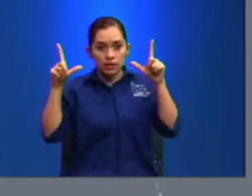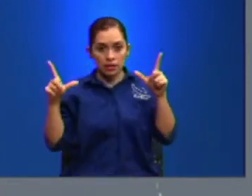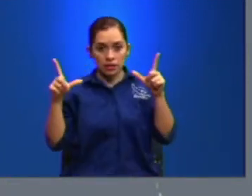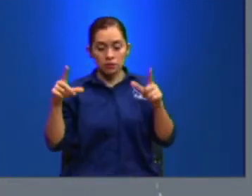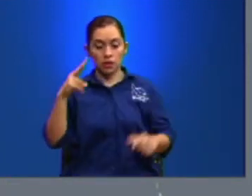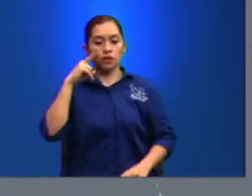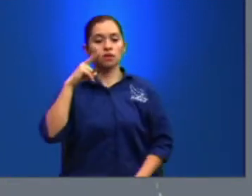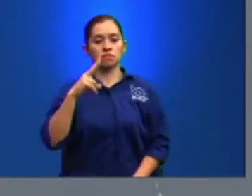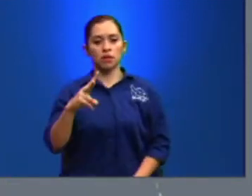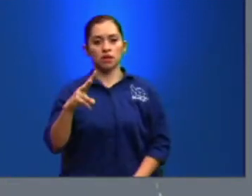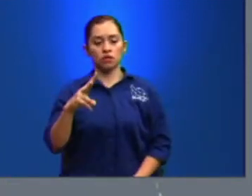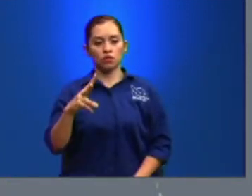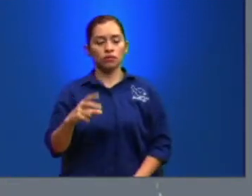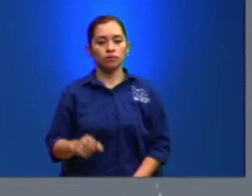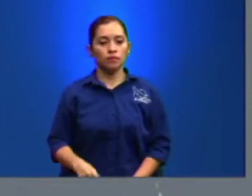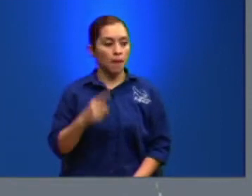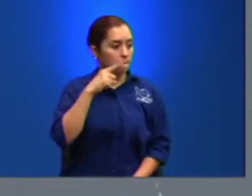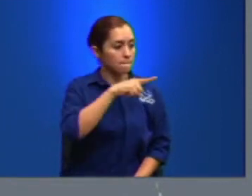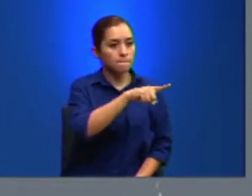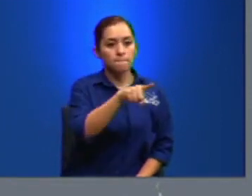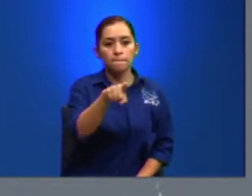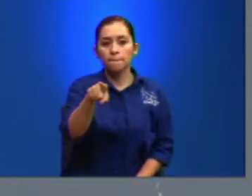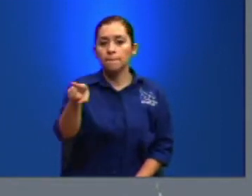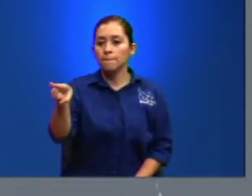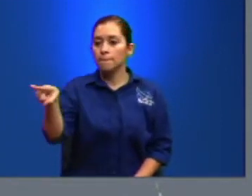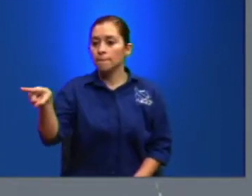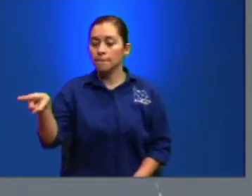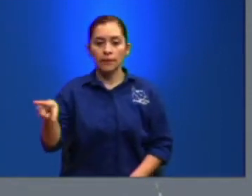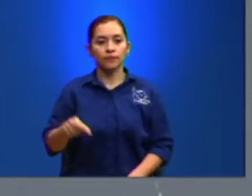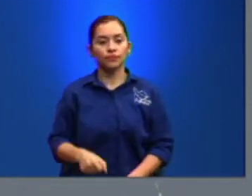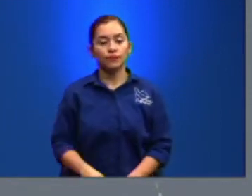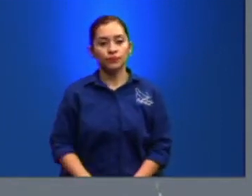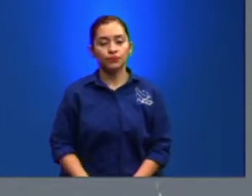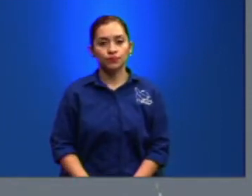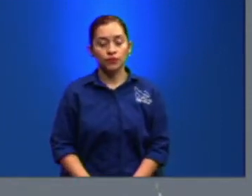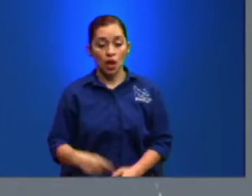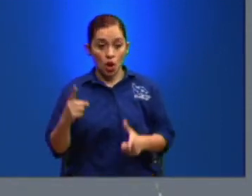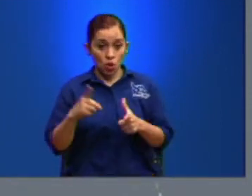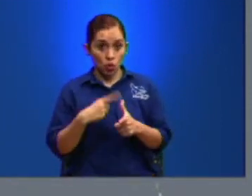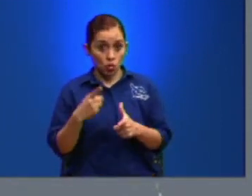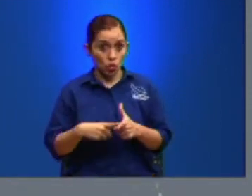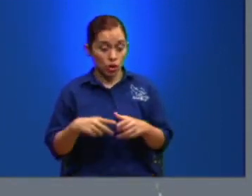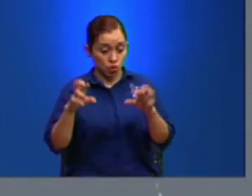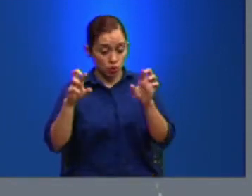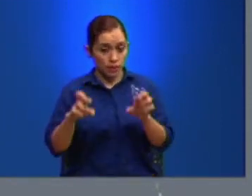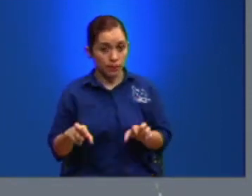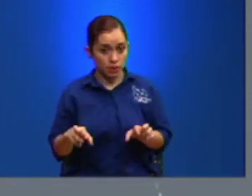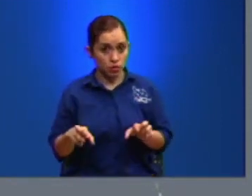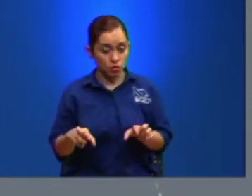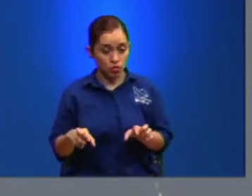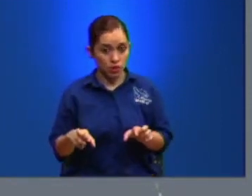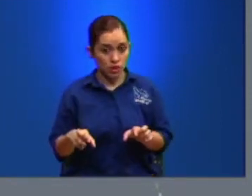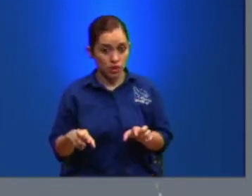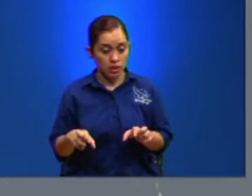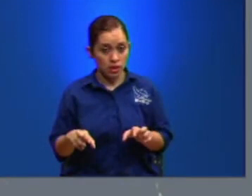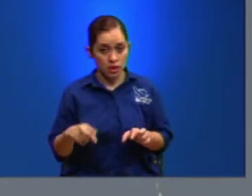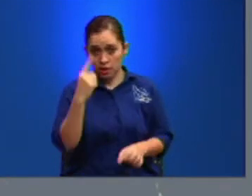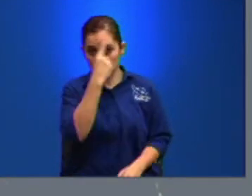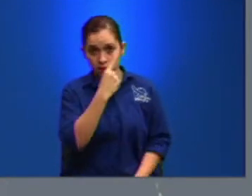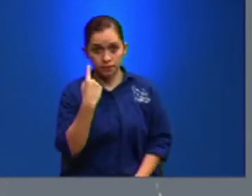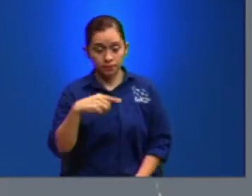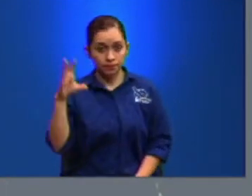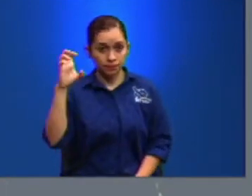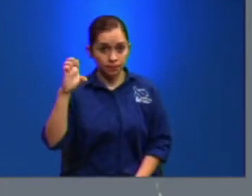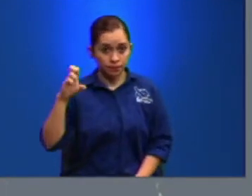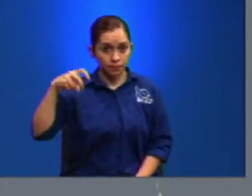centinela en los cuerpos de seguridad en el ejército y ese se duerme a mí se